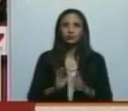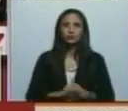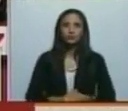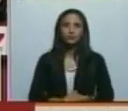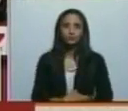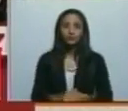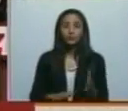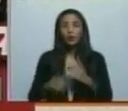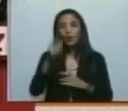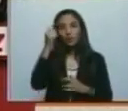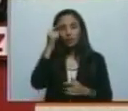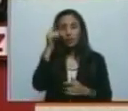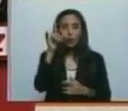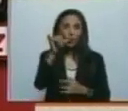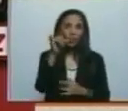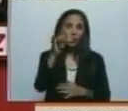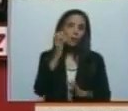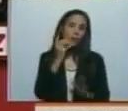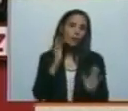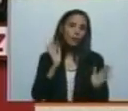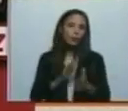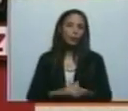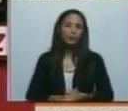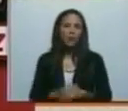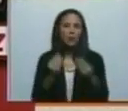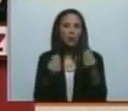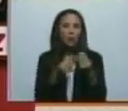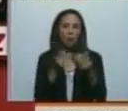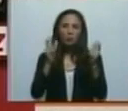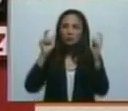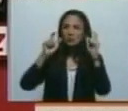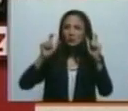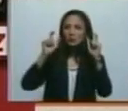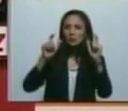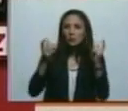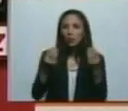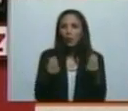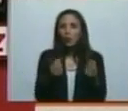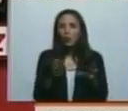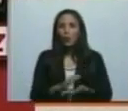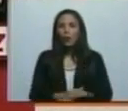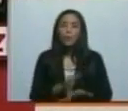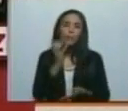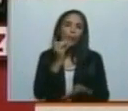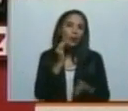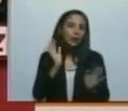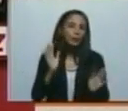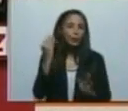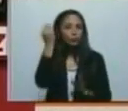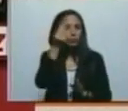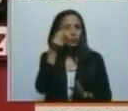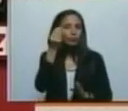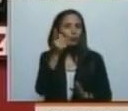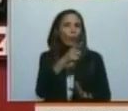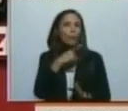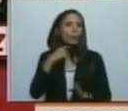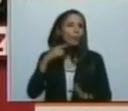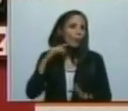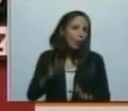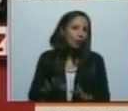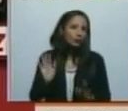El día lunes no hacemos apología de la muerte, jamás lo hemos hecho. Es más, en verdad yo creo que la muerte es una